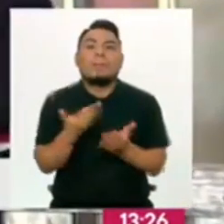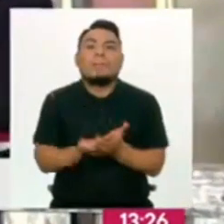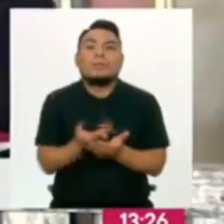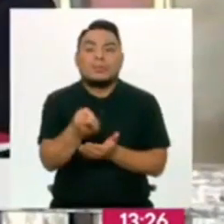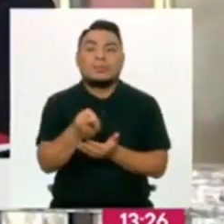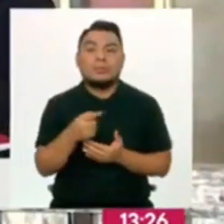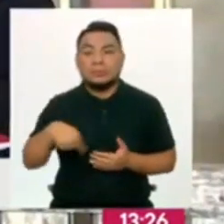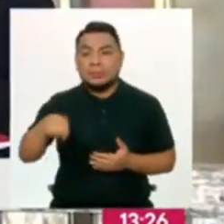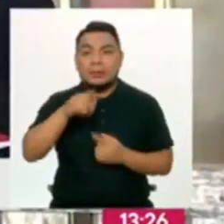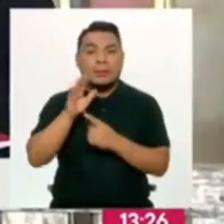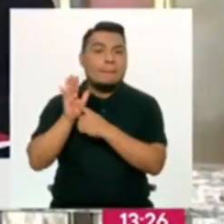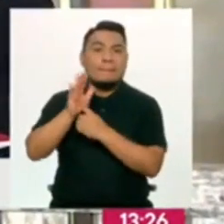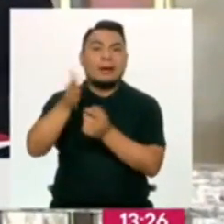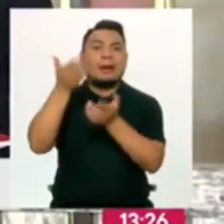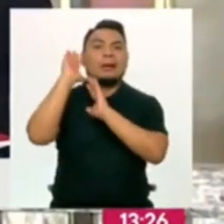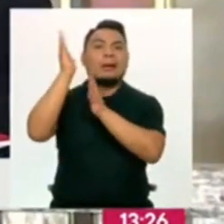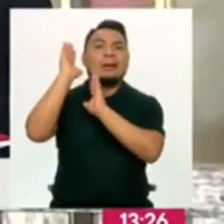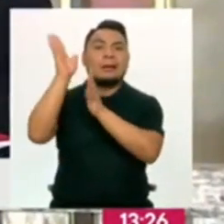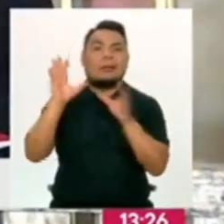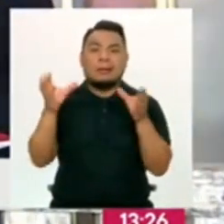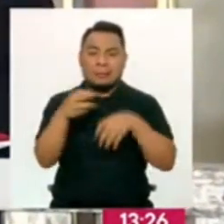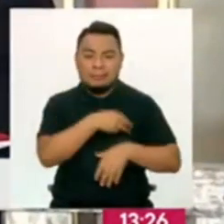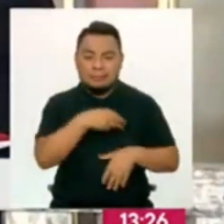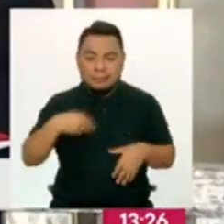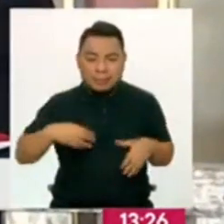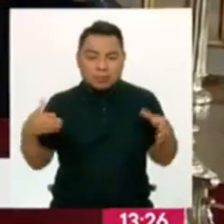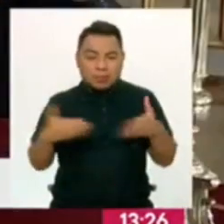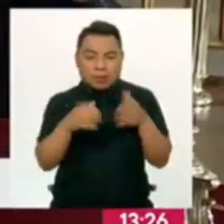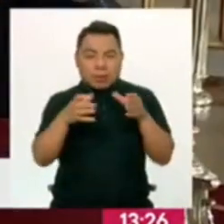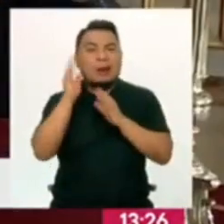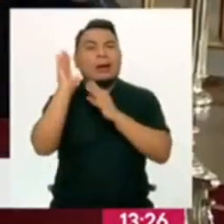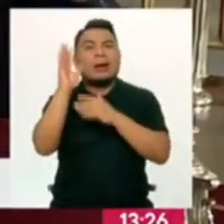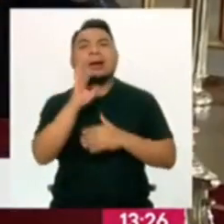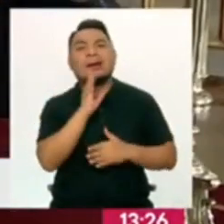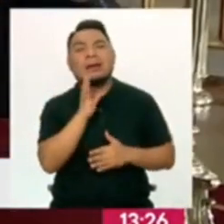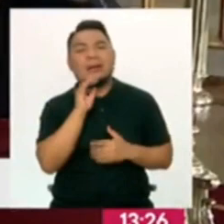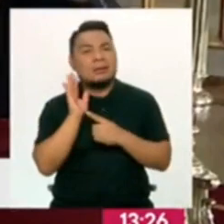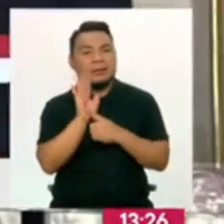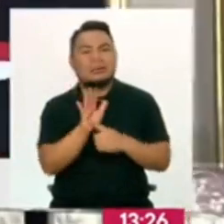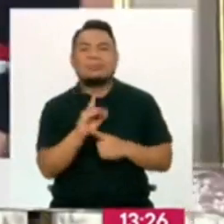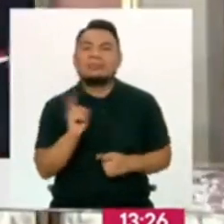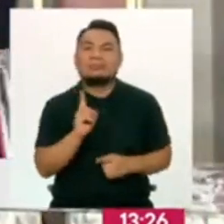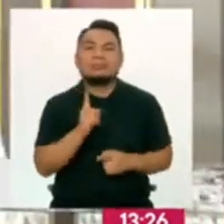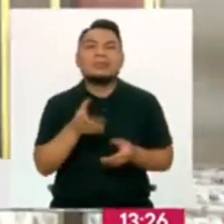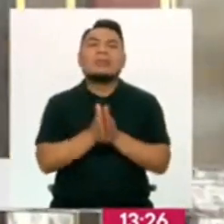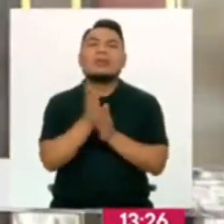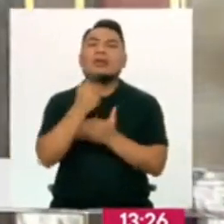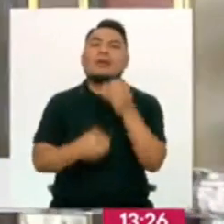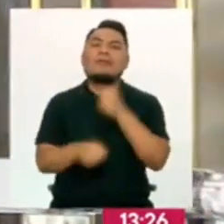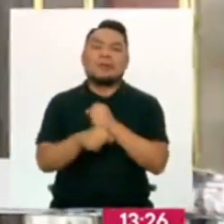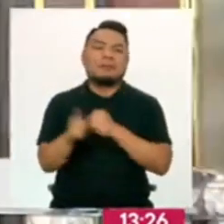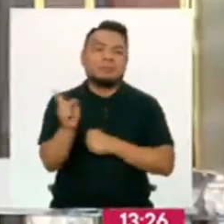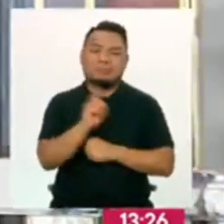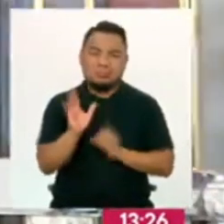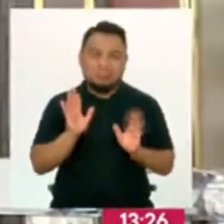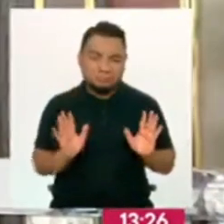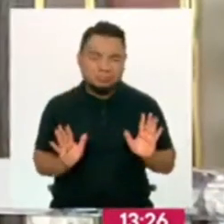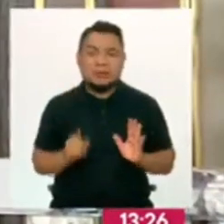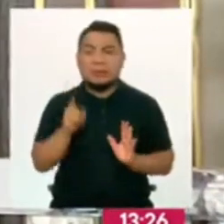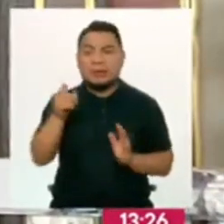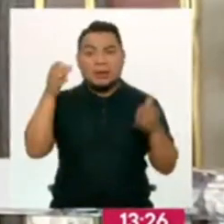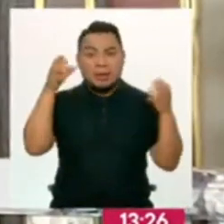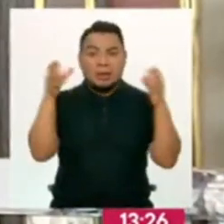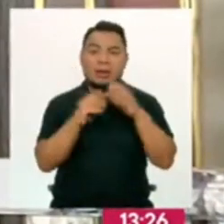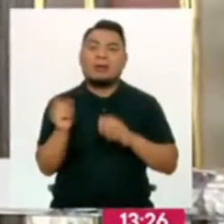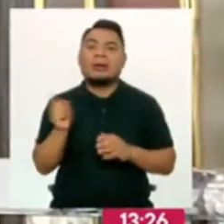que la presentación y exposición de un nuevo Consejo de Ministros no dé lugar al voto de confianza. Precisa que si el Congreso